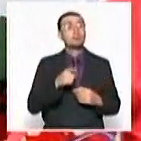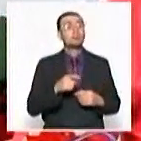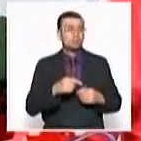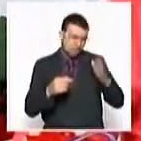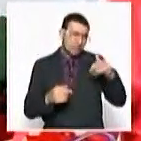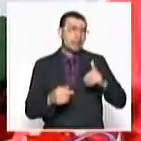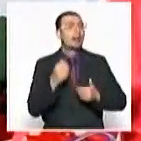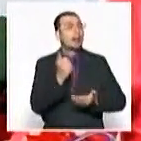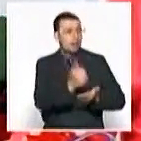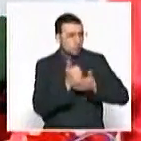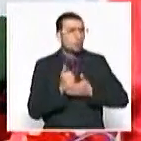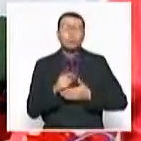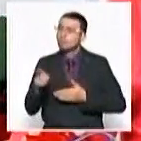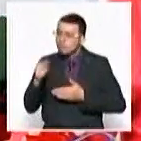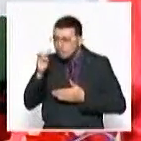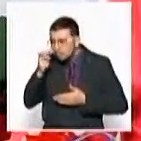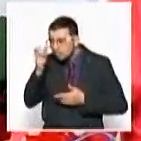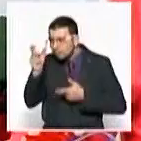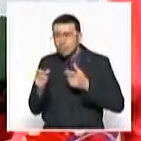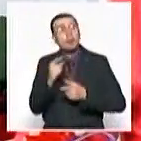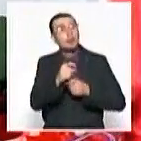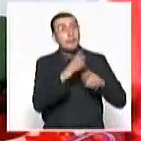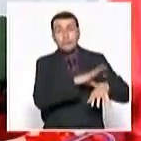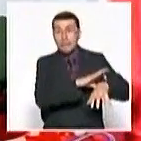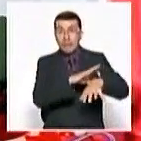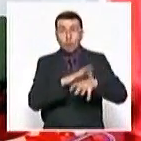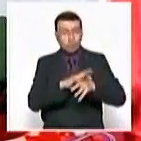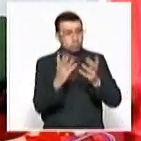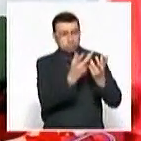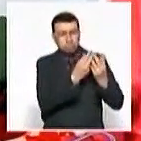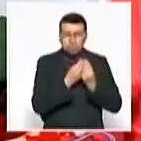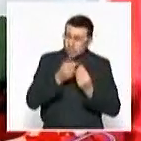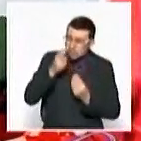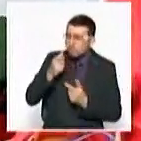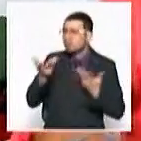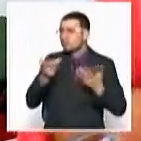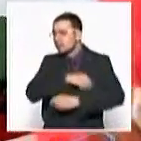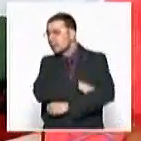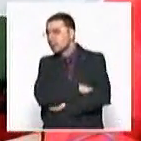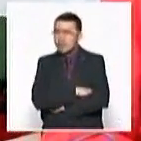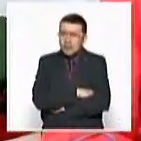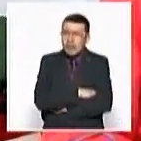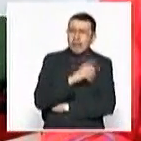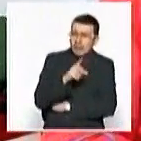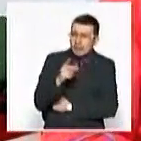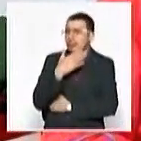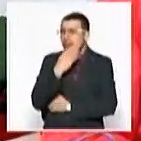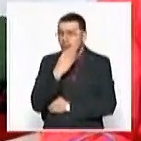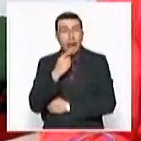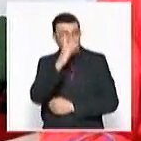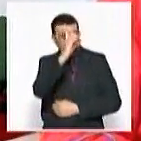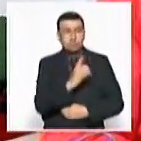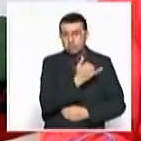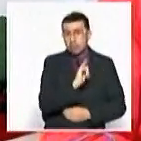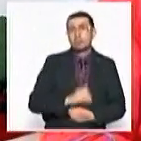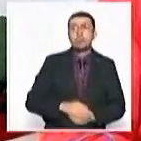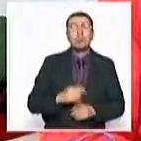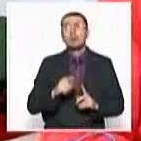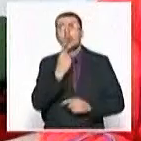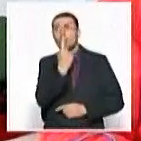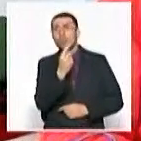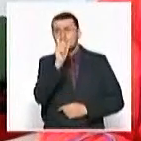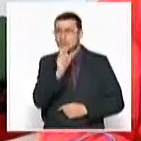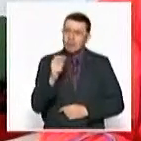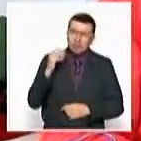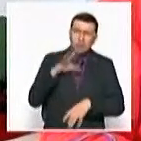ayúdenme, para poder ver cómo orientábamos un diagnóstico. Pero que uno le diga a un paciente, váyase con el dolor de cabeza